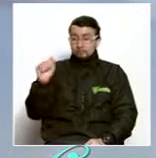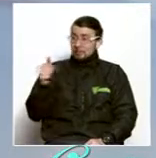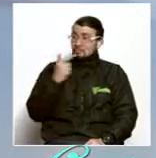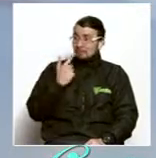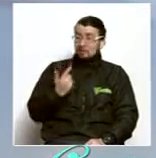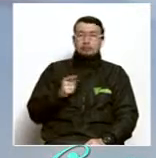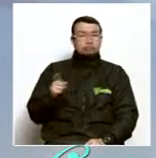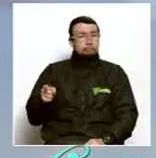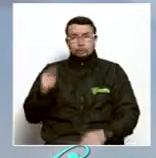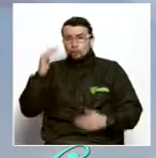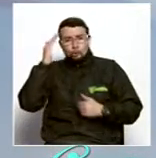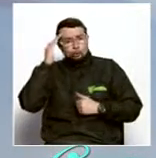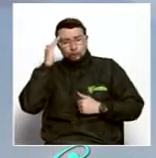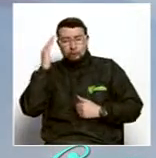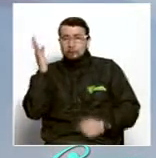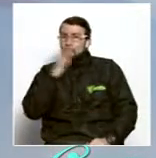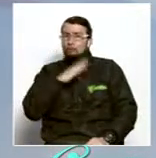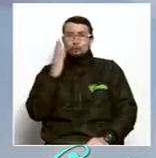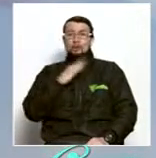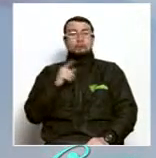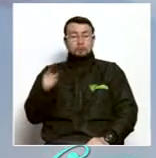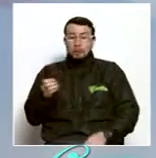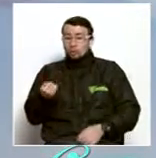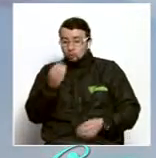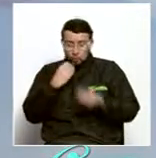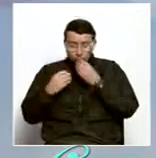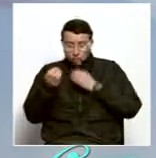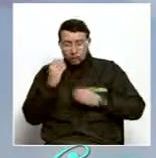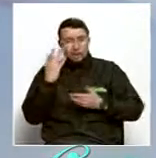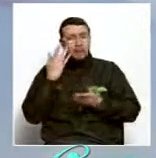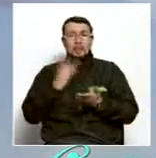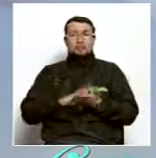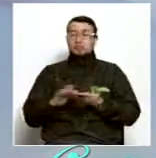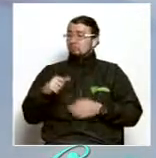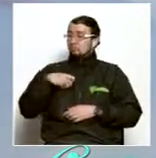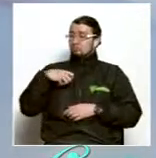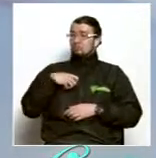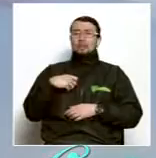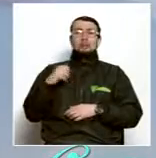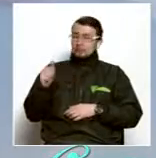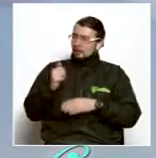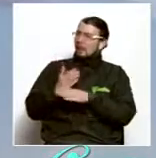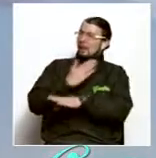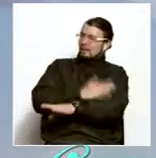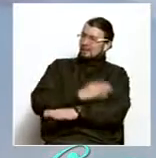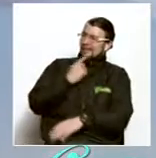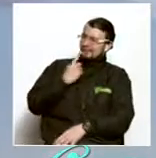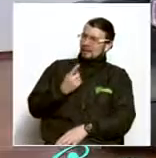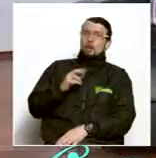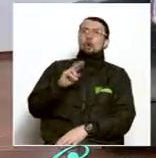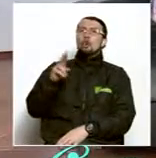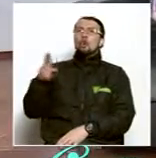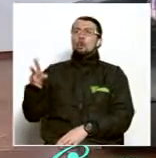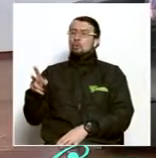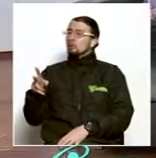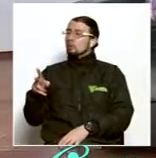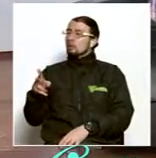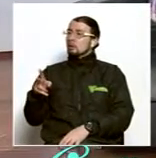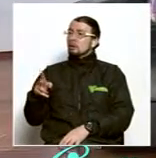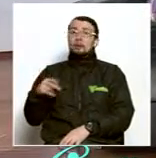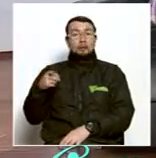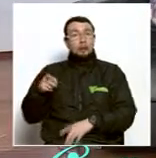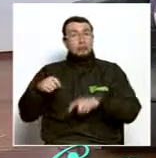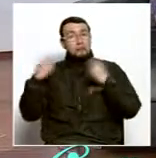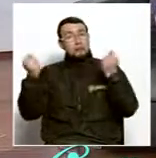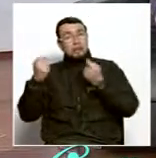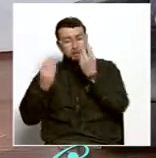hay conciencia de una alimentación limpia. Y usted ahorita decía, Oscar, de otros químicos que los venden ya hasta en